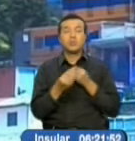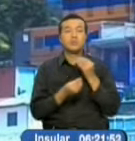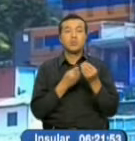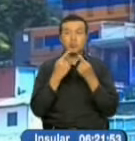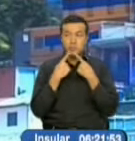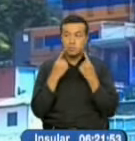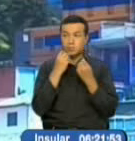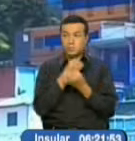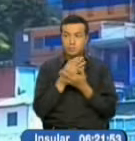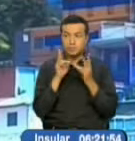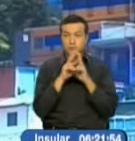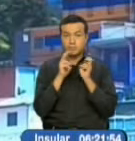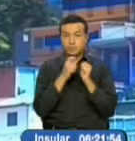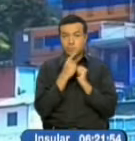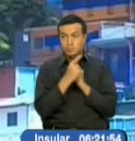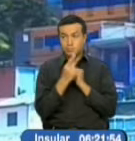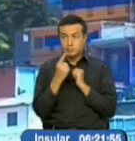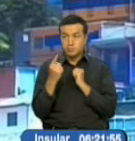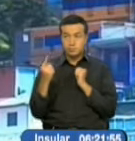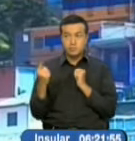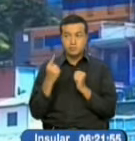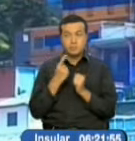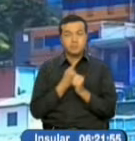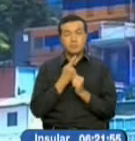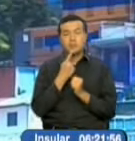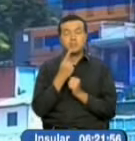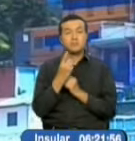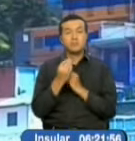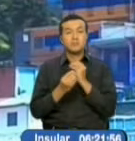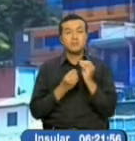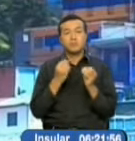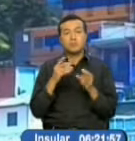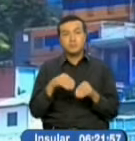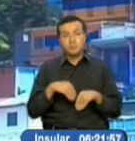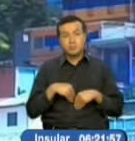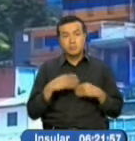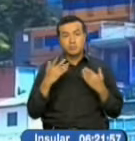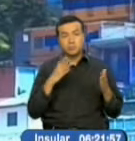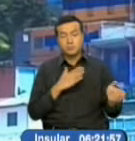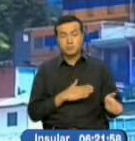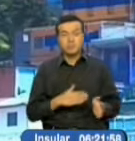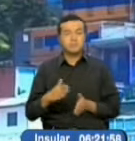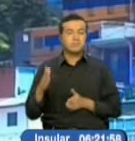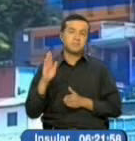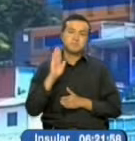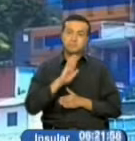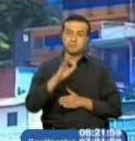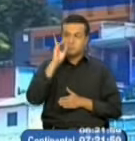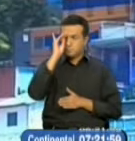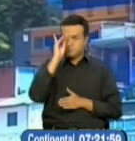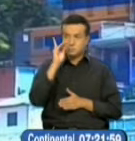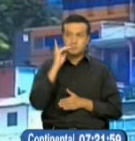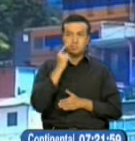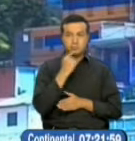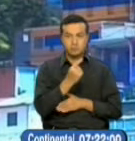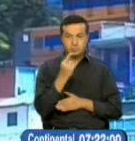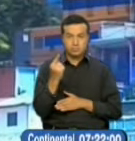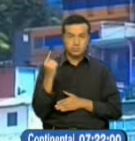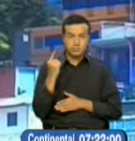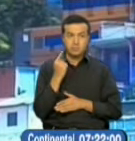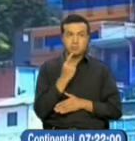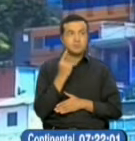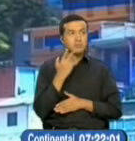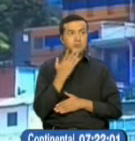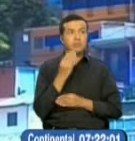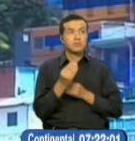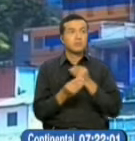pronuncie por cada una de ellas, negando o aceptando en el orden que corresponda cada una de las peticiones, pero se ha ido